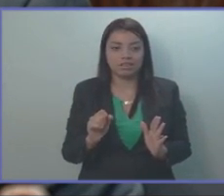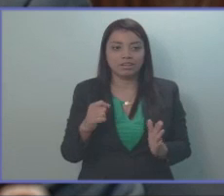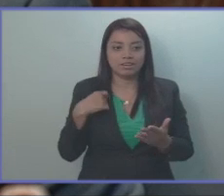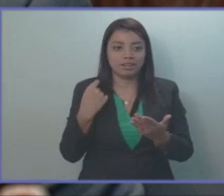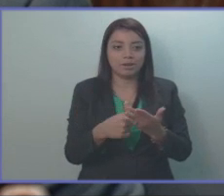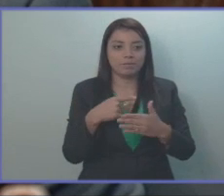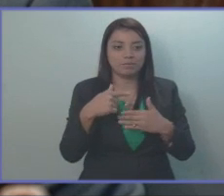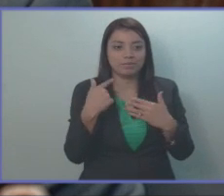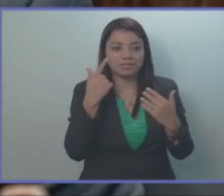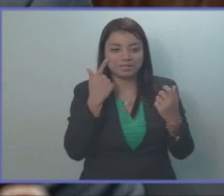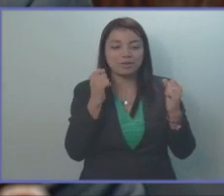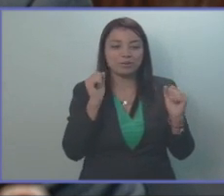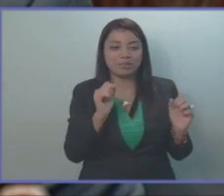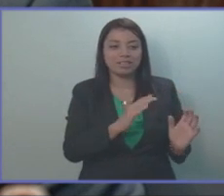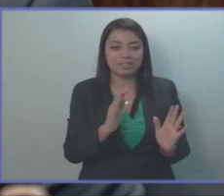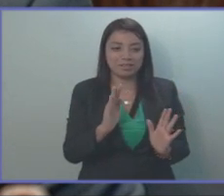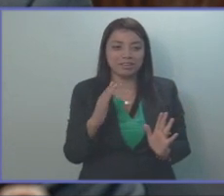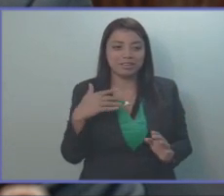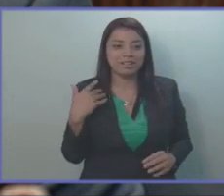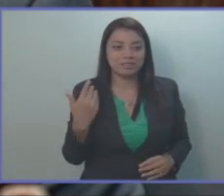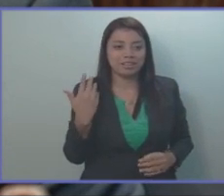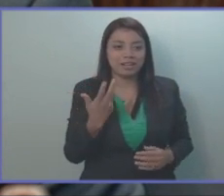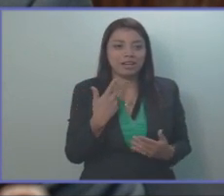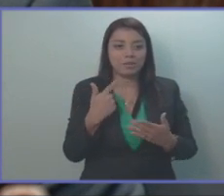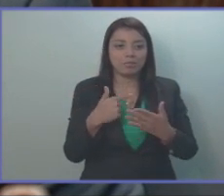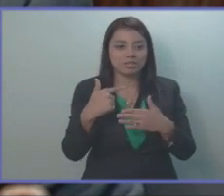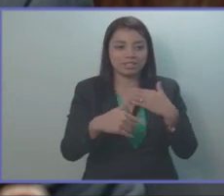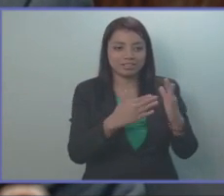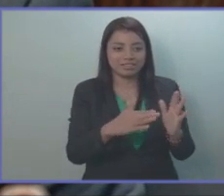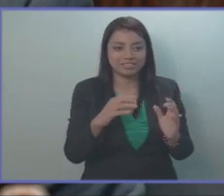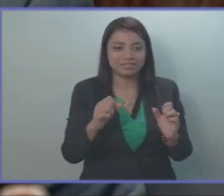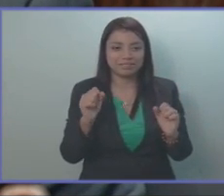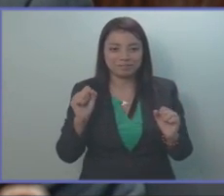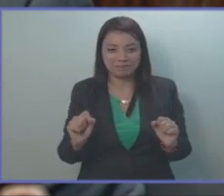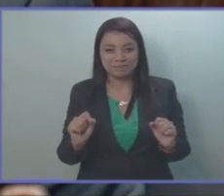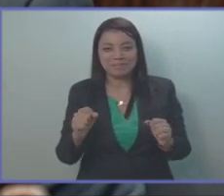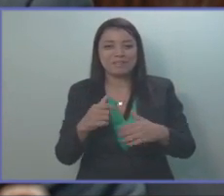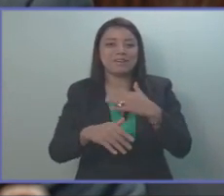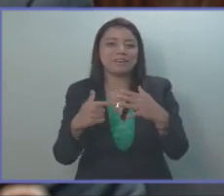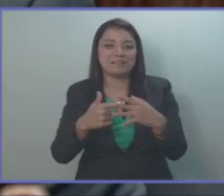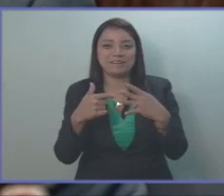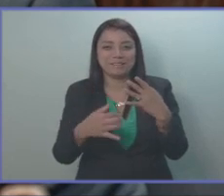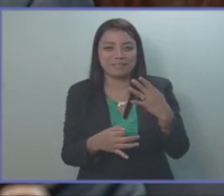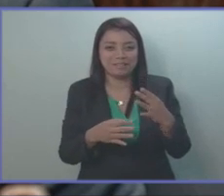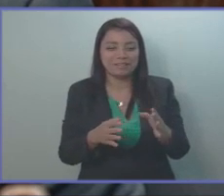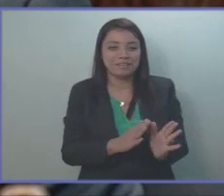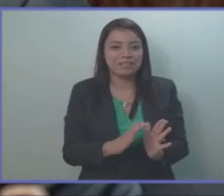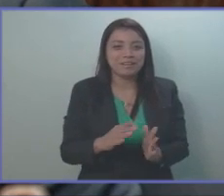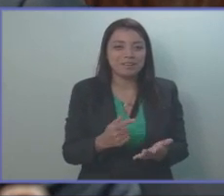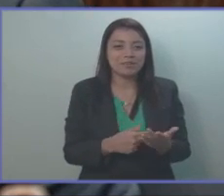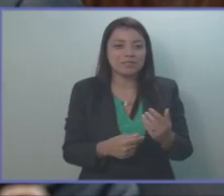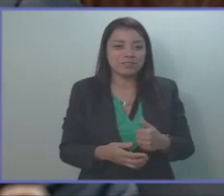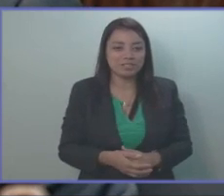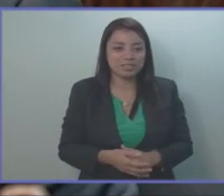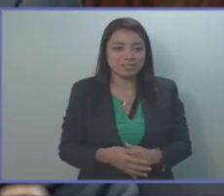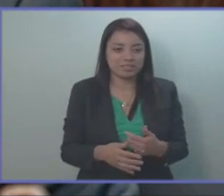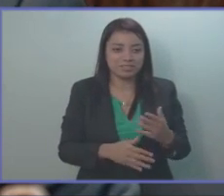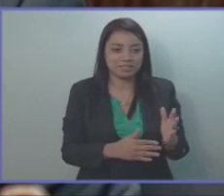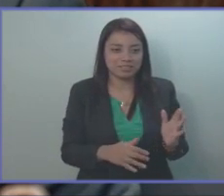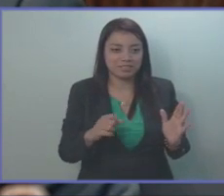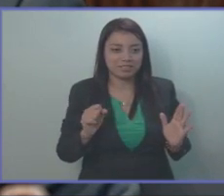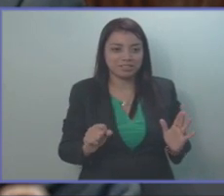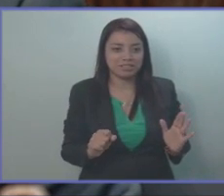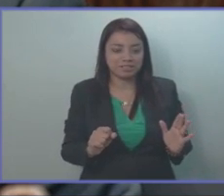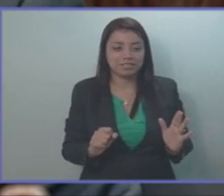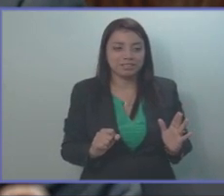a bienes jurídicos como la vida y el patrimonio, por órdenes giradas desde los centros penitenciarios.